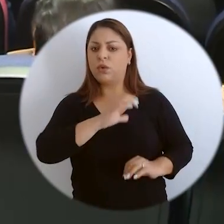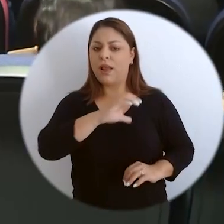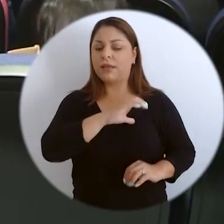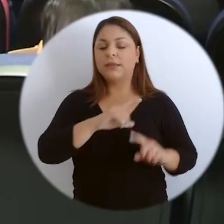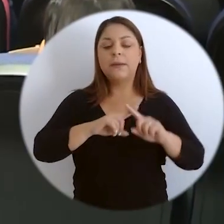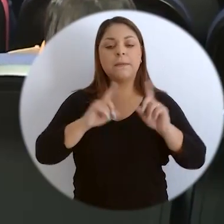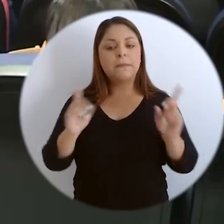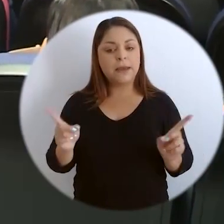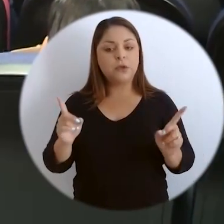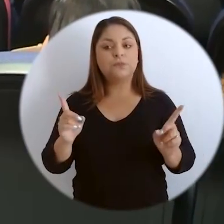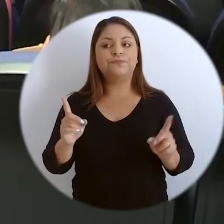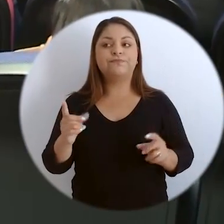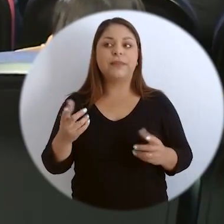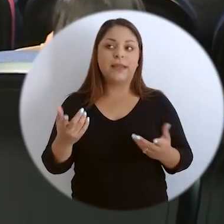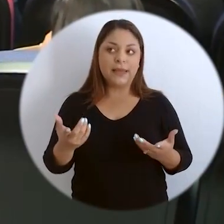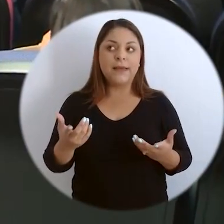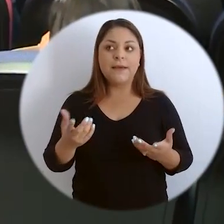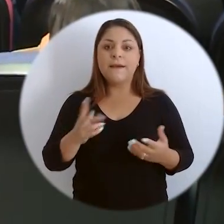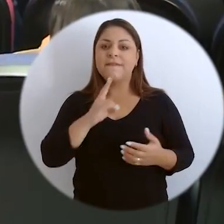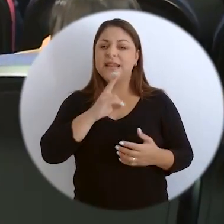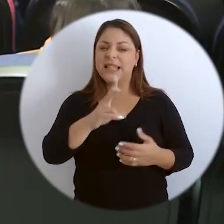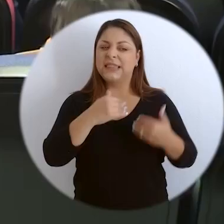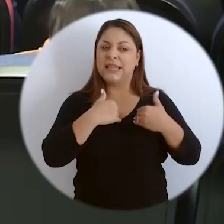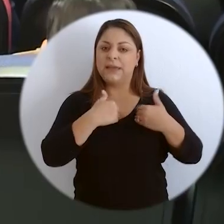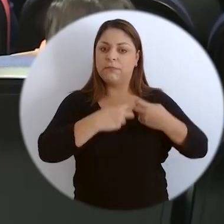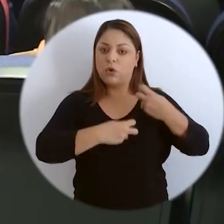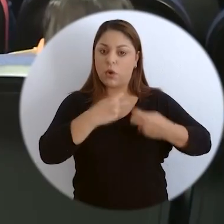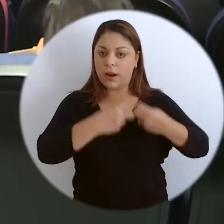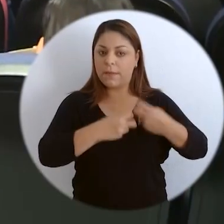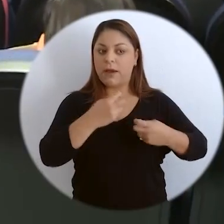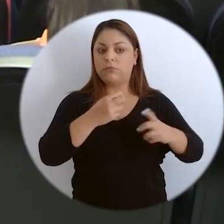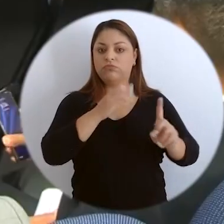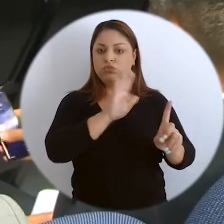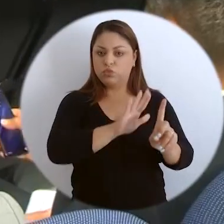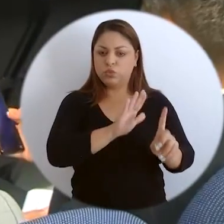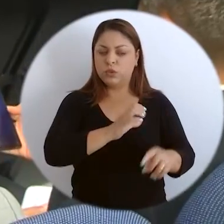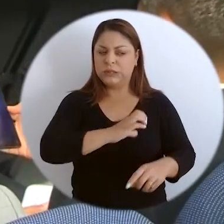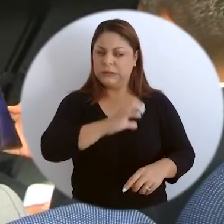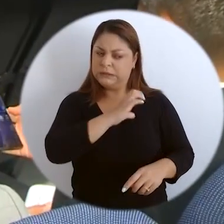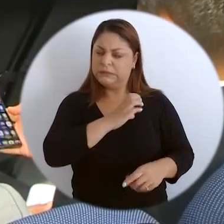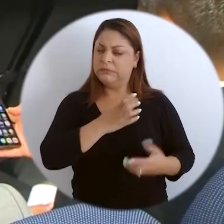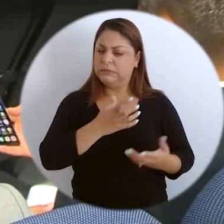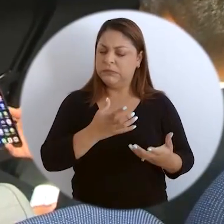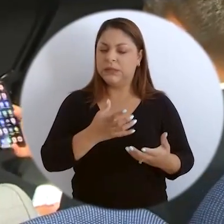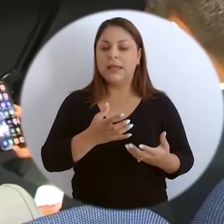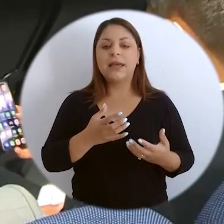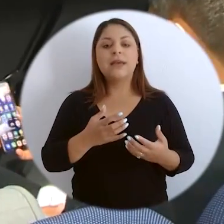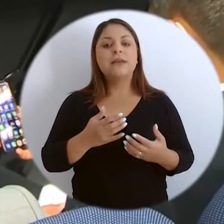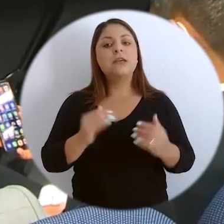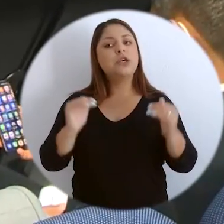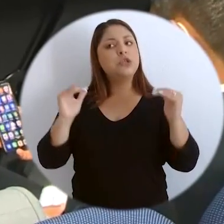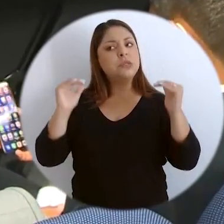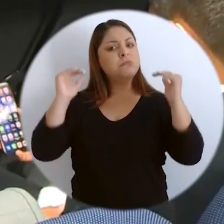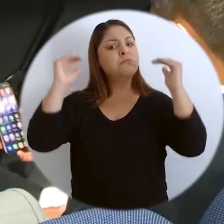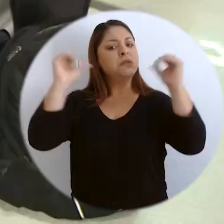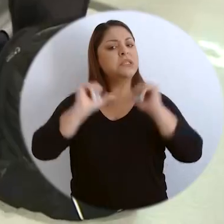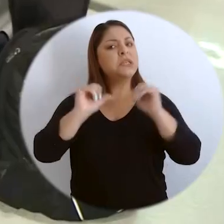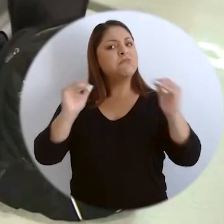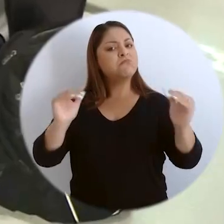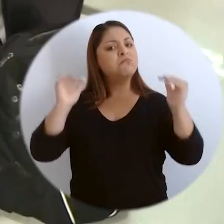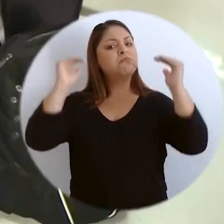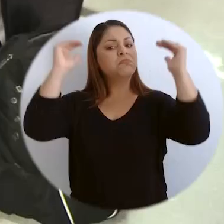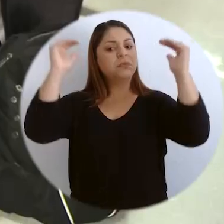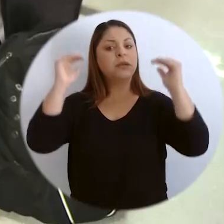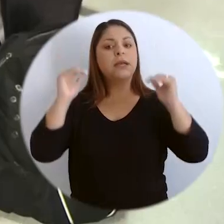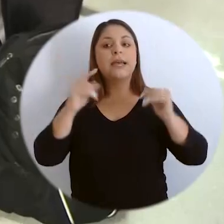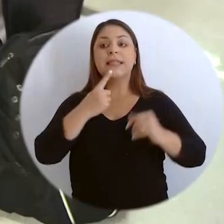Carlos Alvarado y con Fabricio Alvarado en el 2018. Es, digamos, una suma de factores. Él inicia con